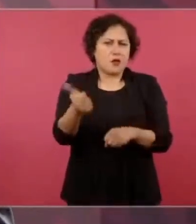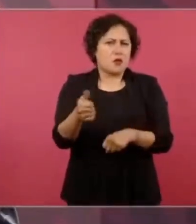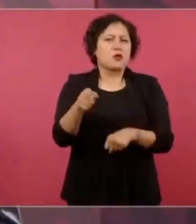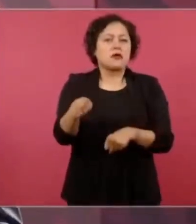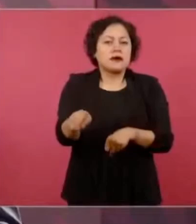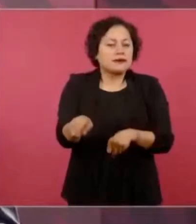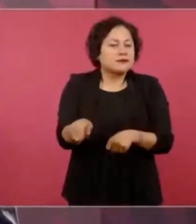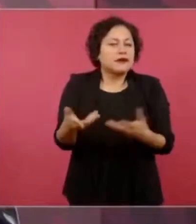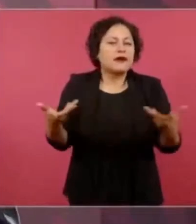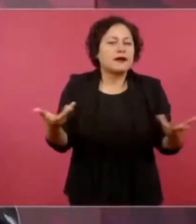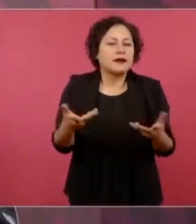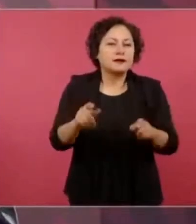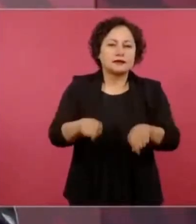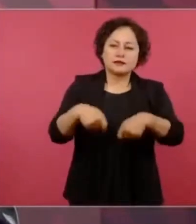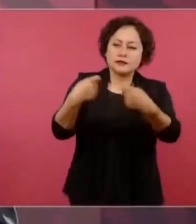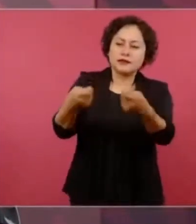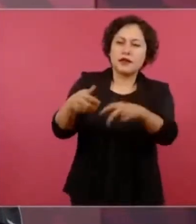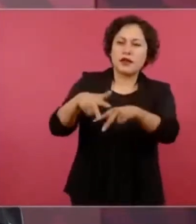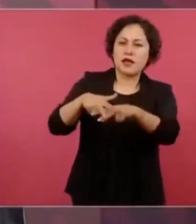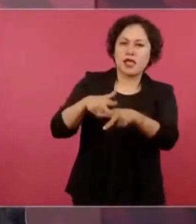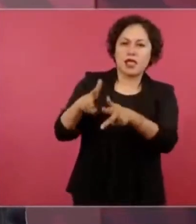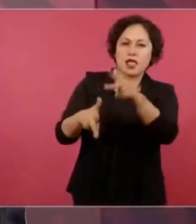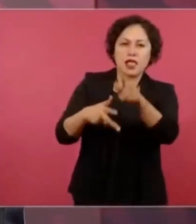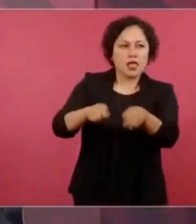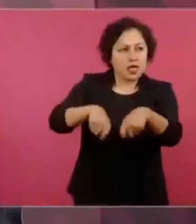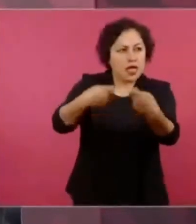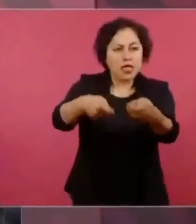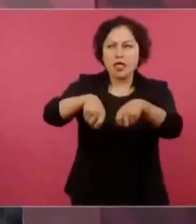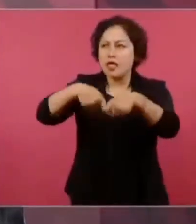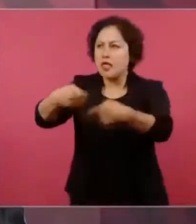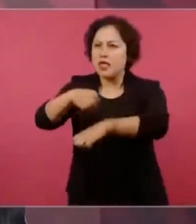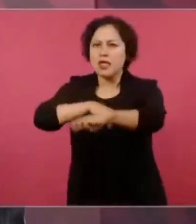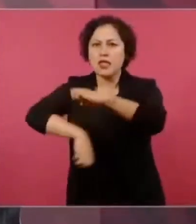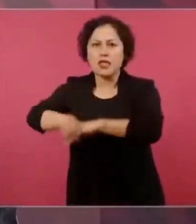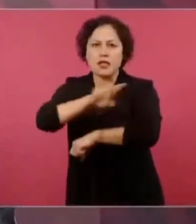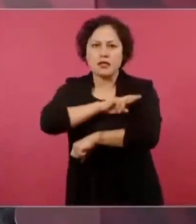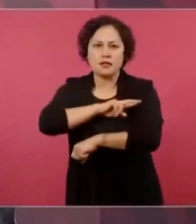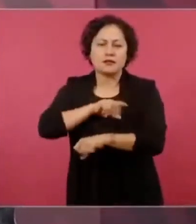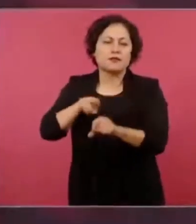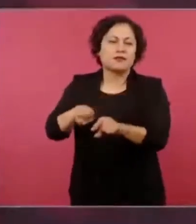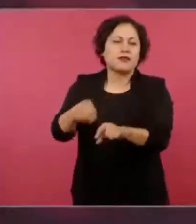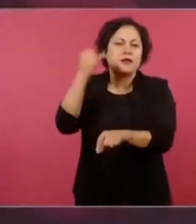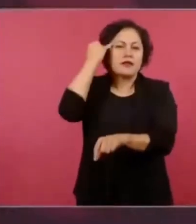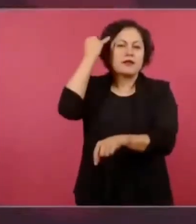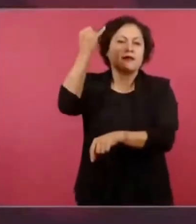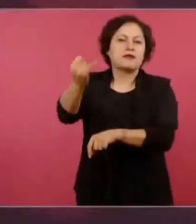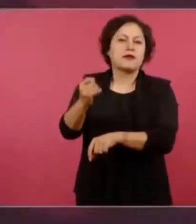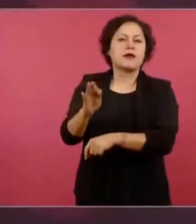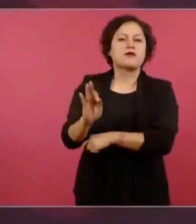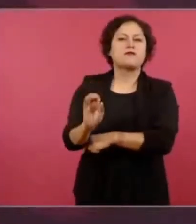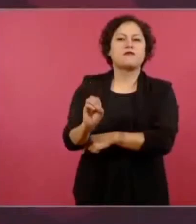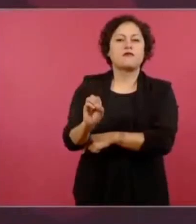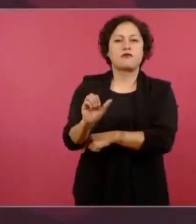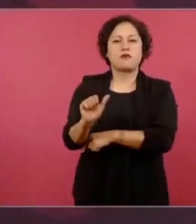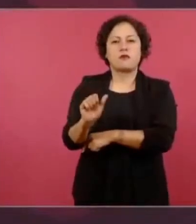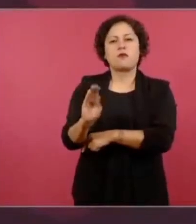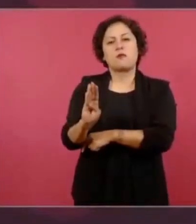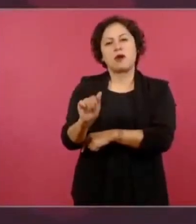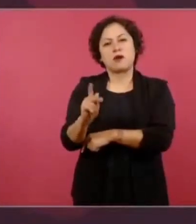del FOBAPROA. Imagínense lo que era la política económica en ese entonces,